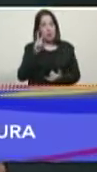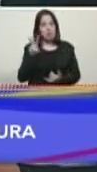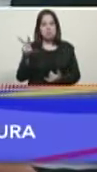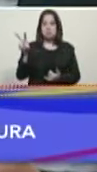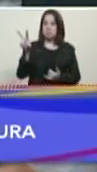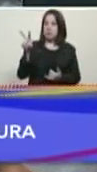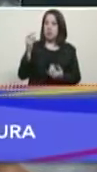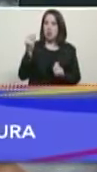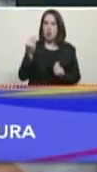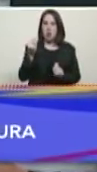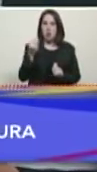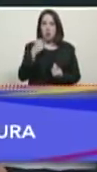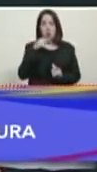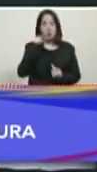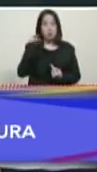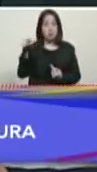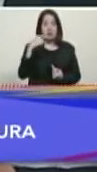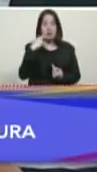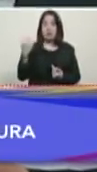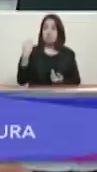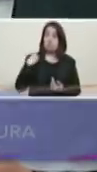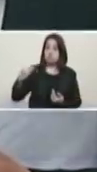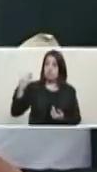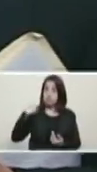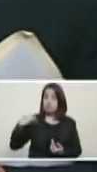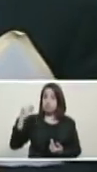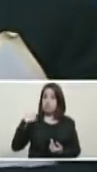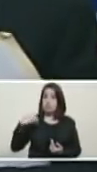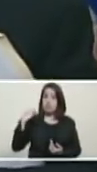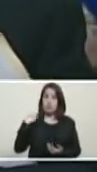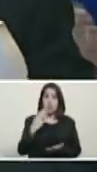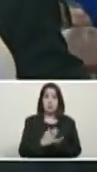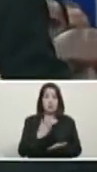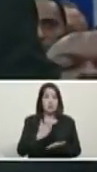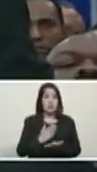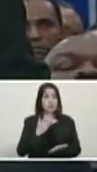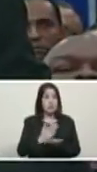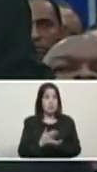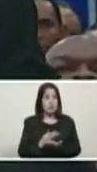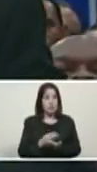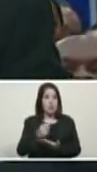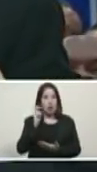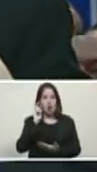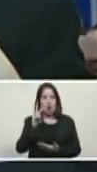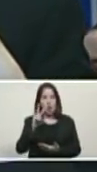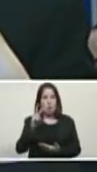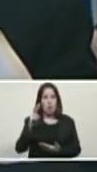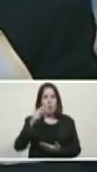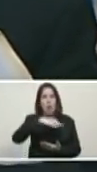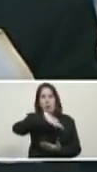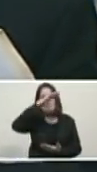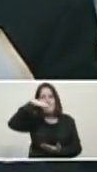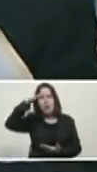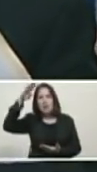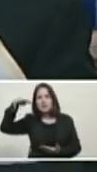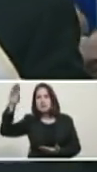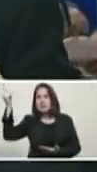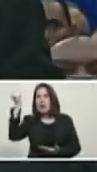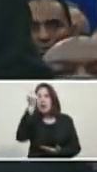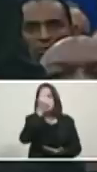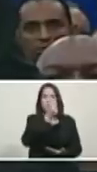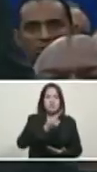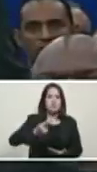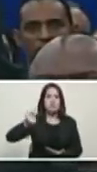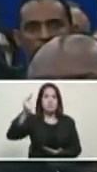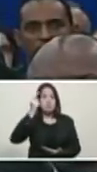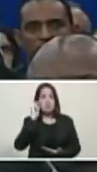como ustedes nos ha reclamado insistentemente hacia el paisaje que de pronto por la